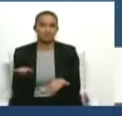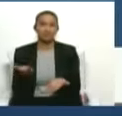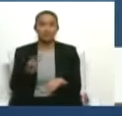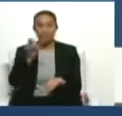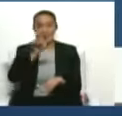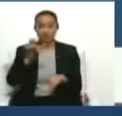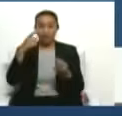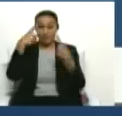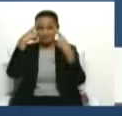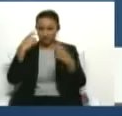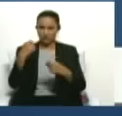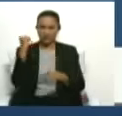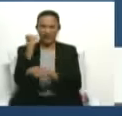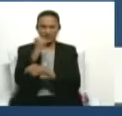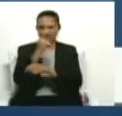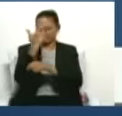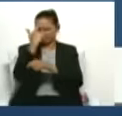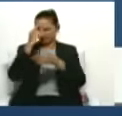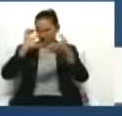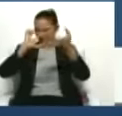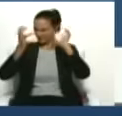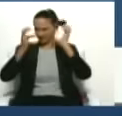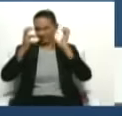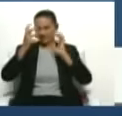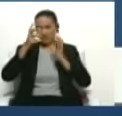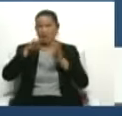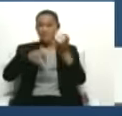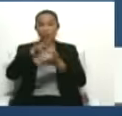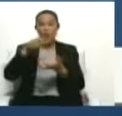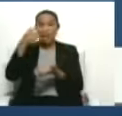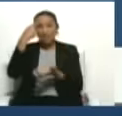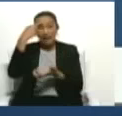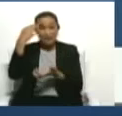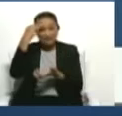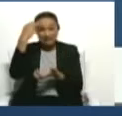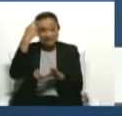seriales de carácter mental y psicológico, para que crean que